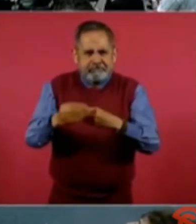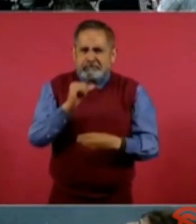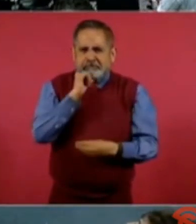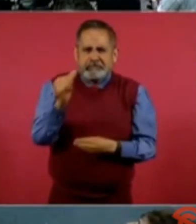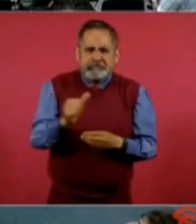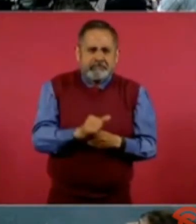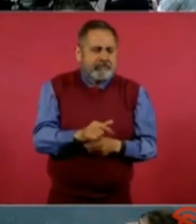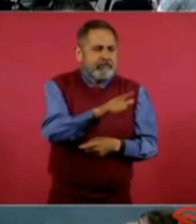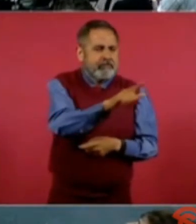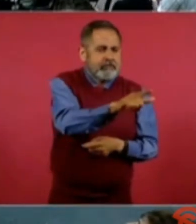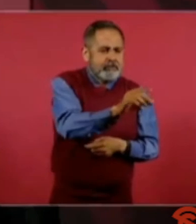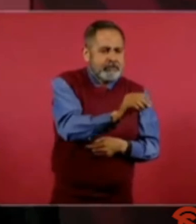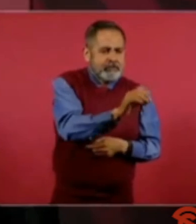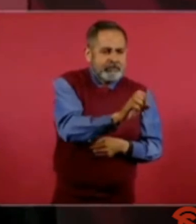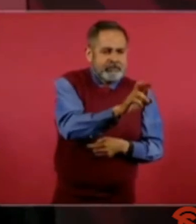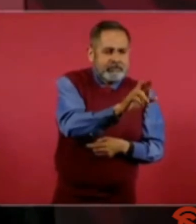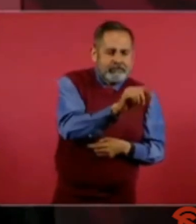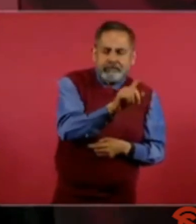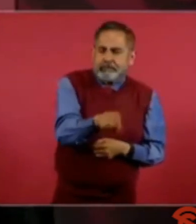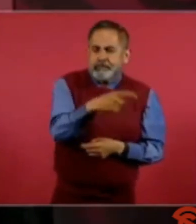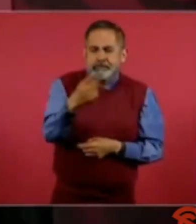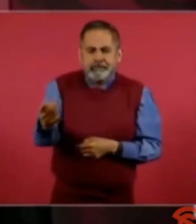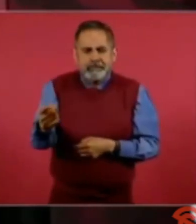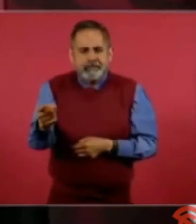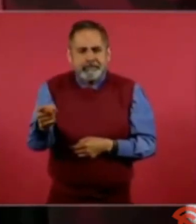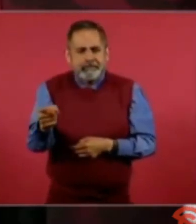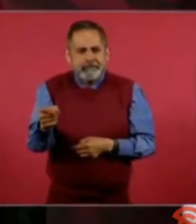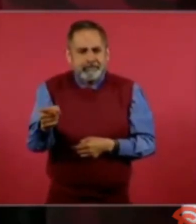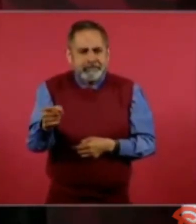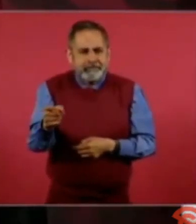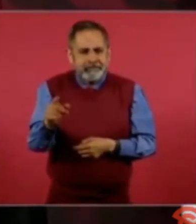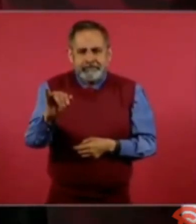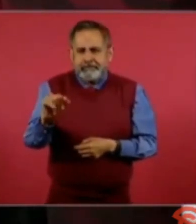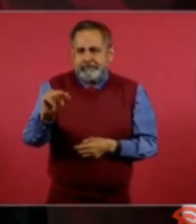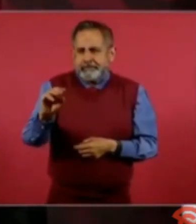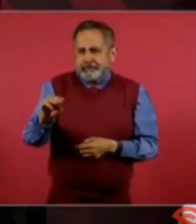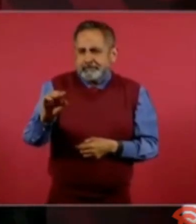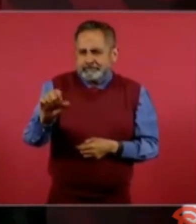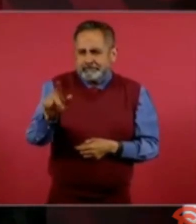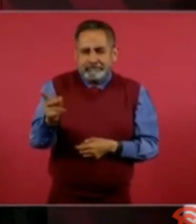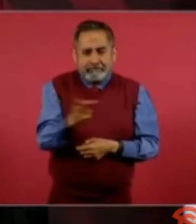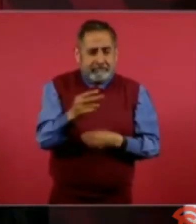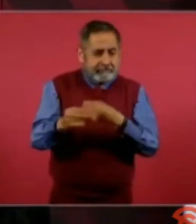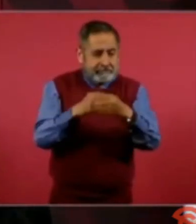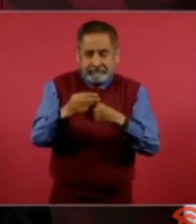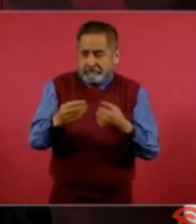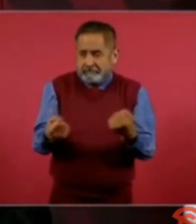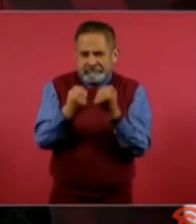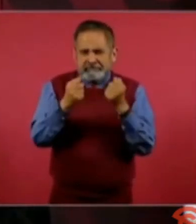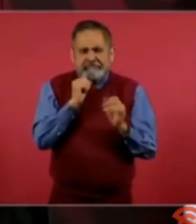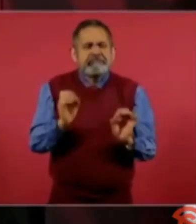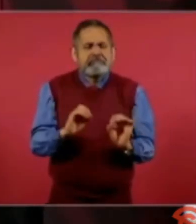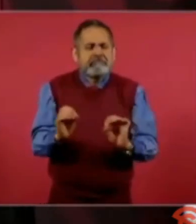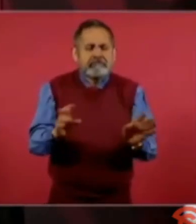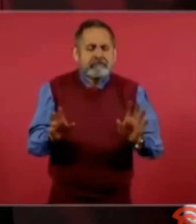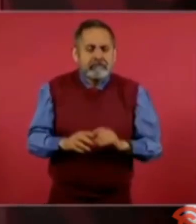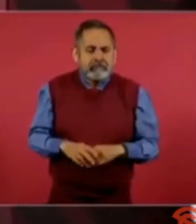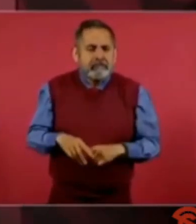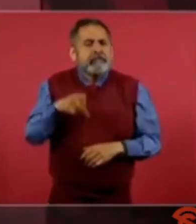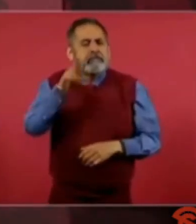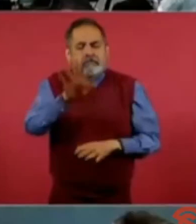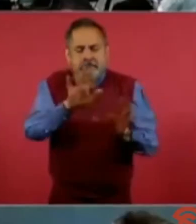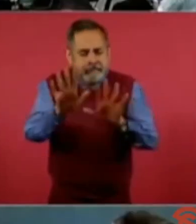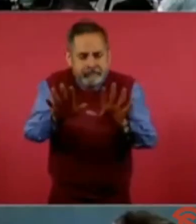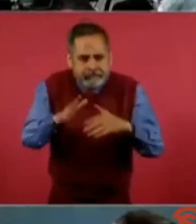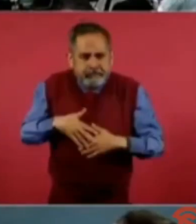Loera y este de Zambada pero queremos nosotros